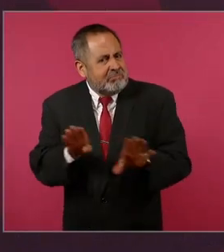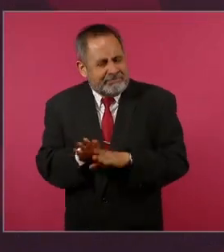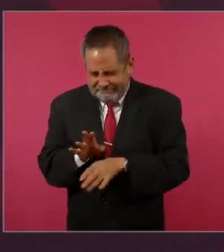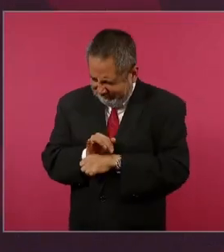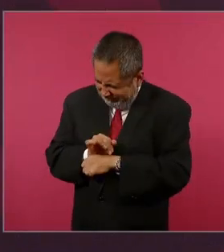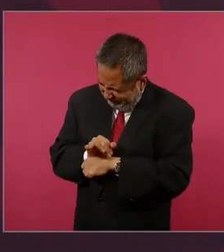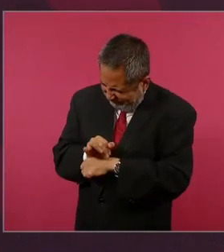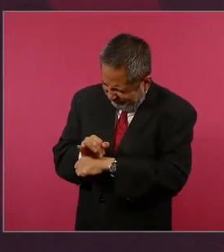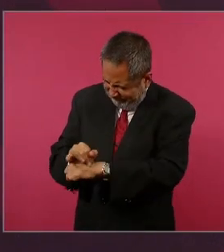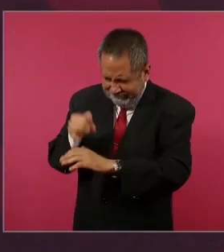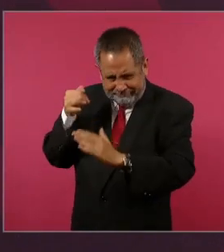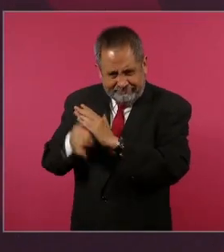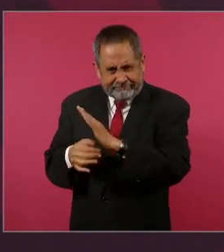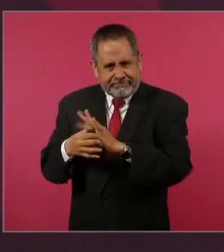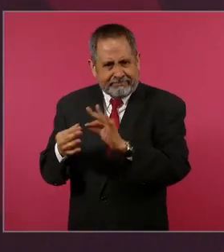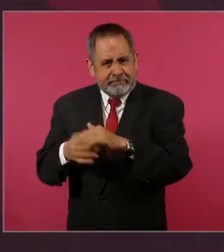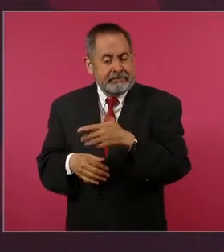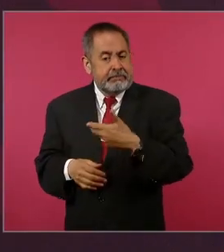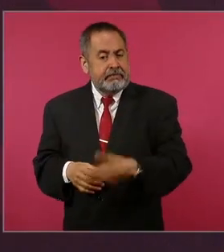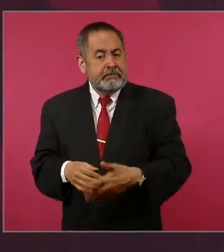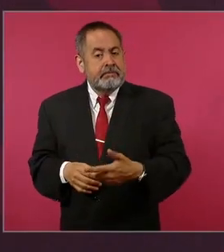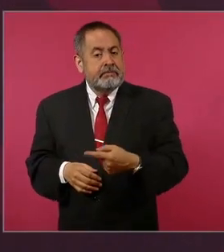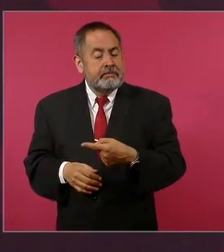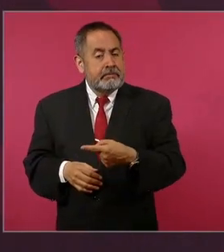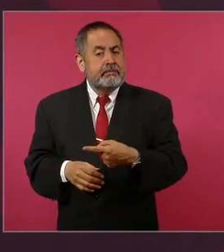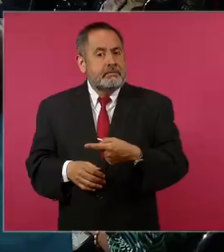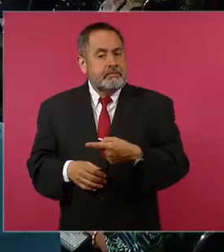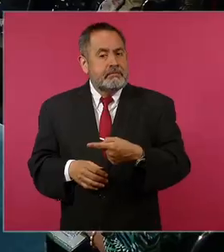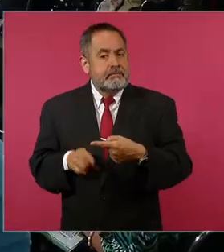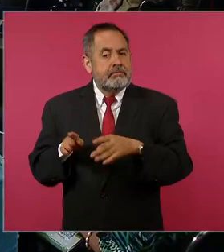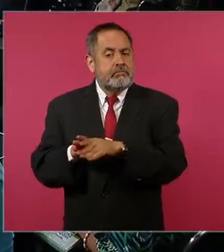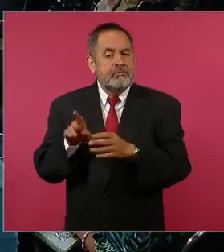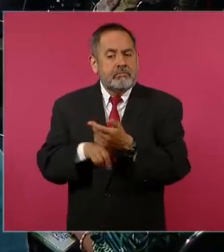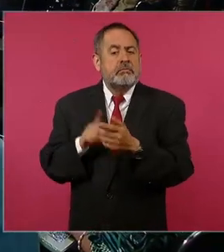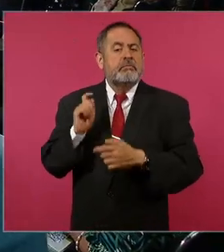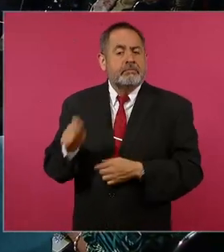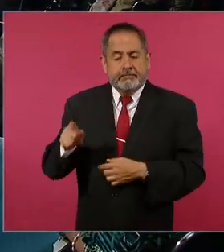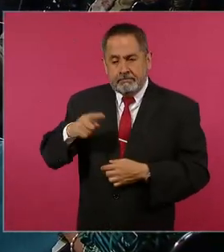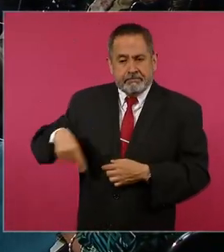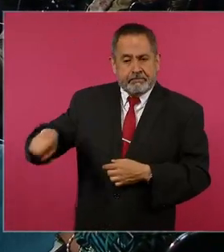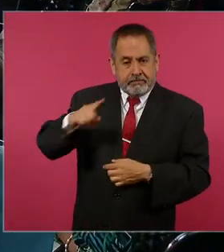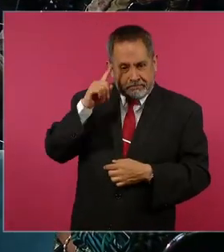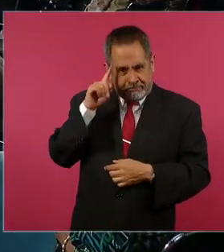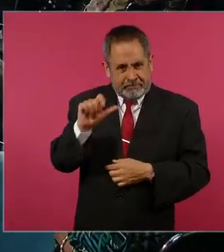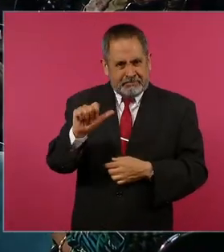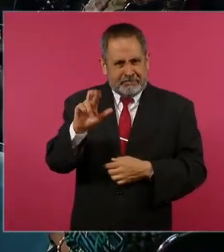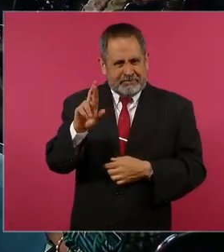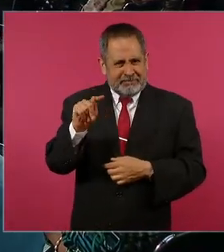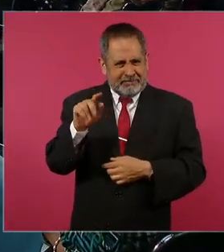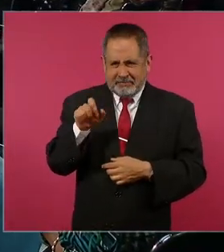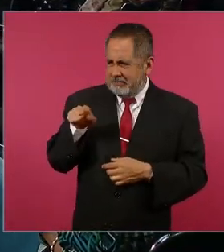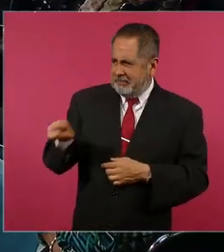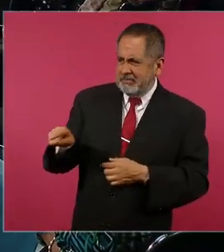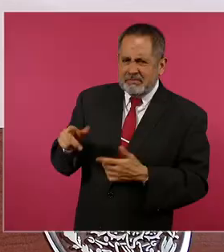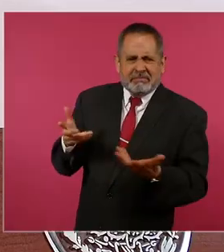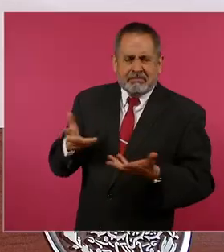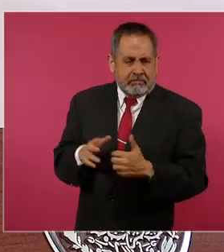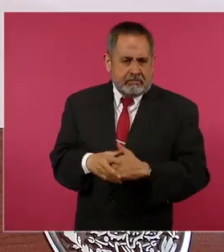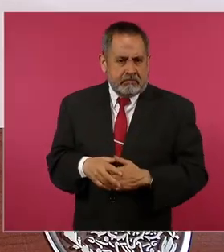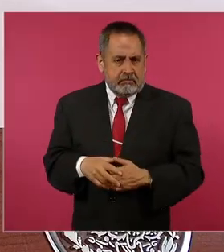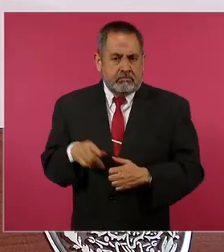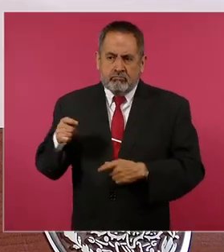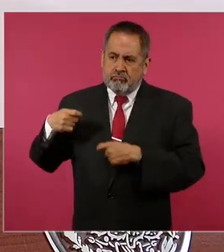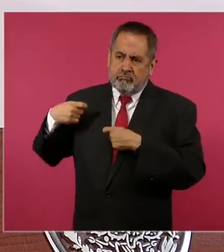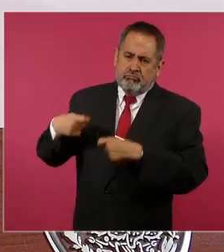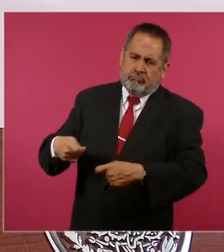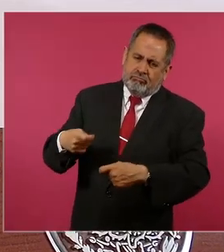arquitectura, ya dije, sobre todo en todo lo relacionado con el arte, porque somos